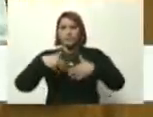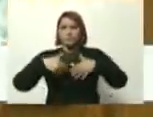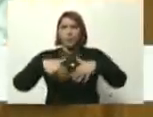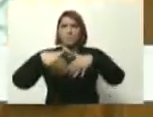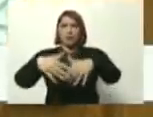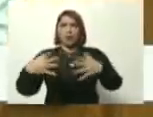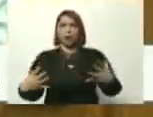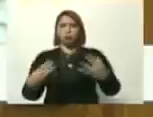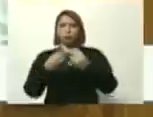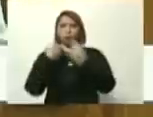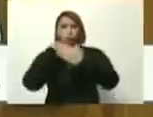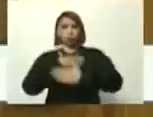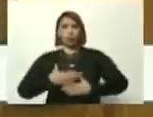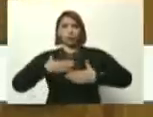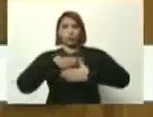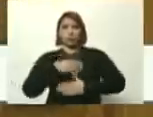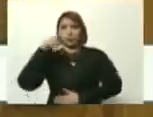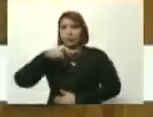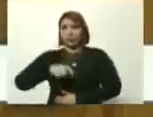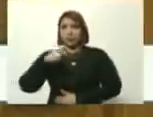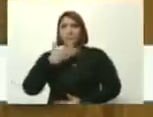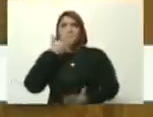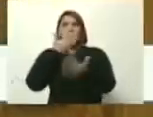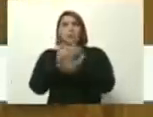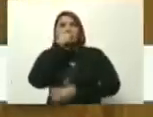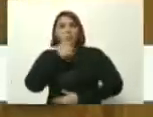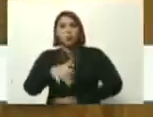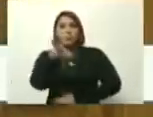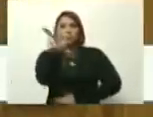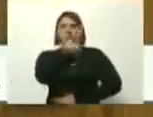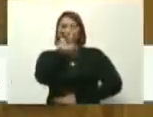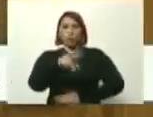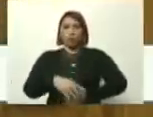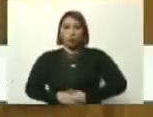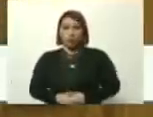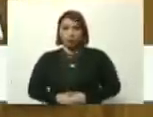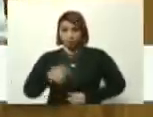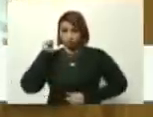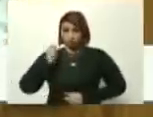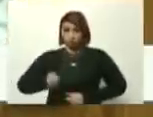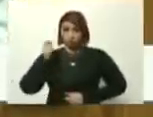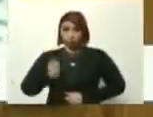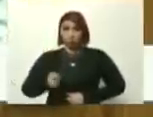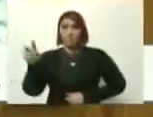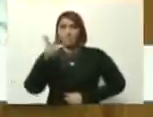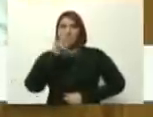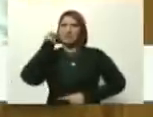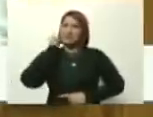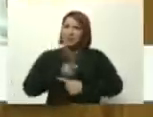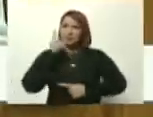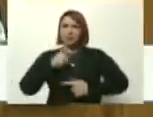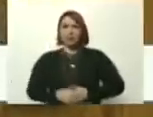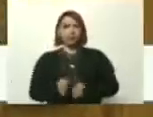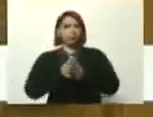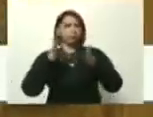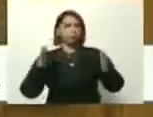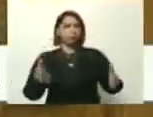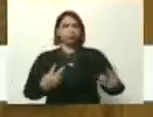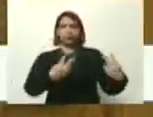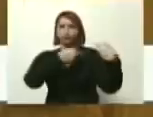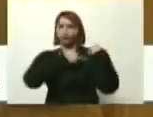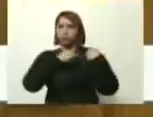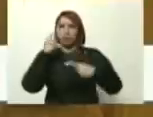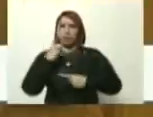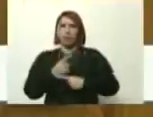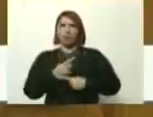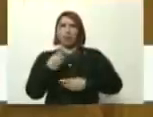juntos para satisfacer las demandas del pueblo venezolano. Y el Parlamento venezolano también tiene grandes papeles que jugar